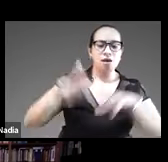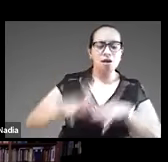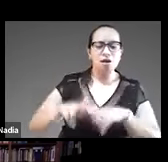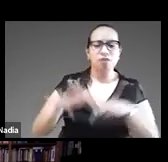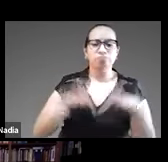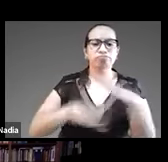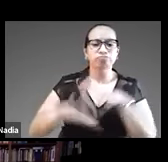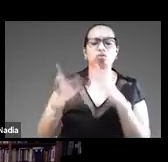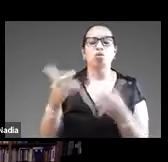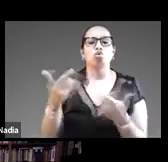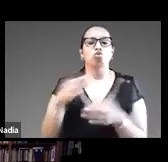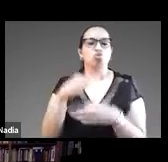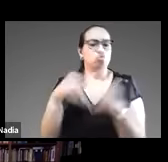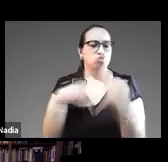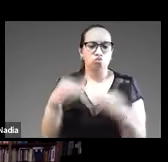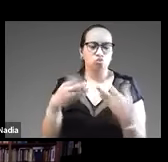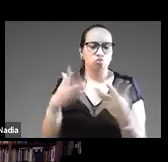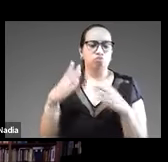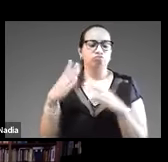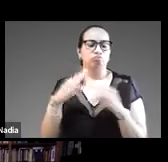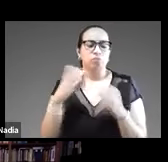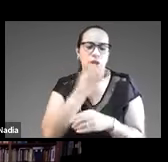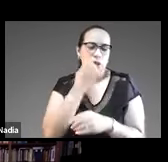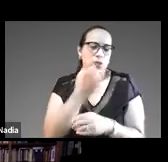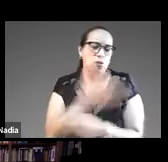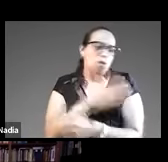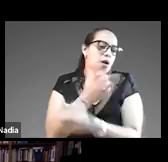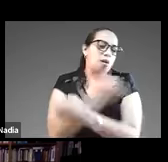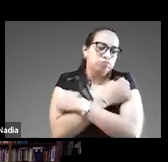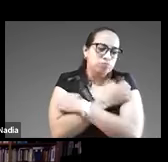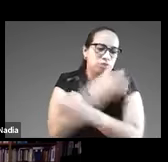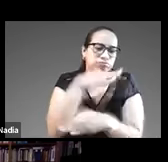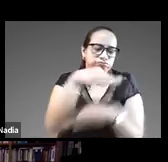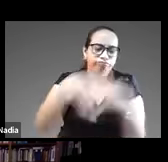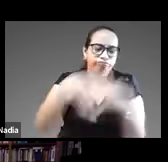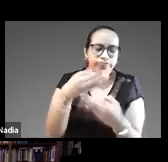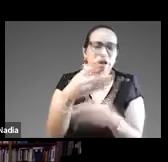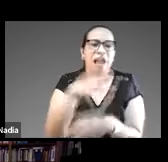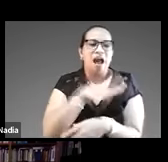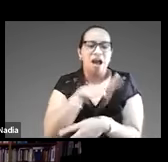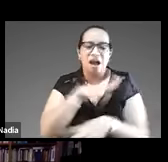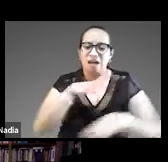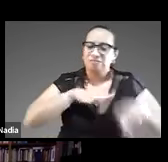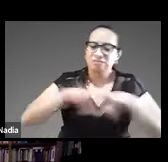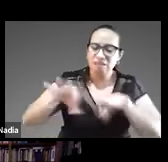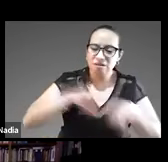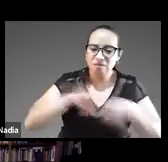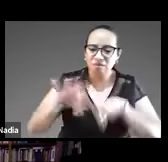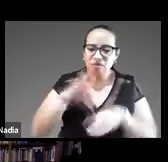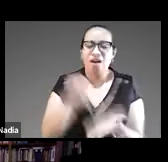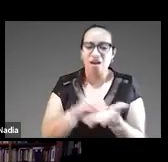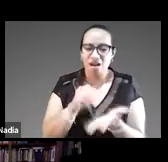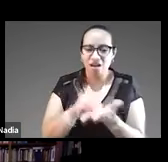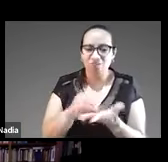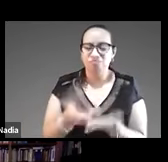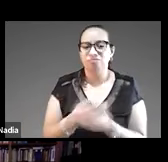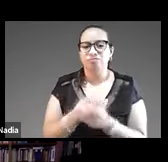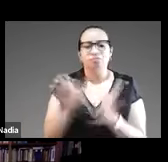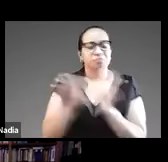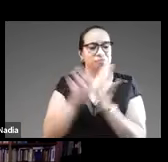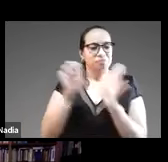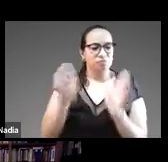de profesores educativos, ¿no? Y están trabajando ellos, ¿no? Por